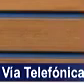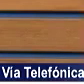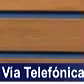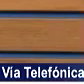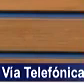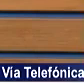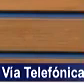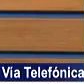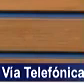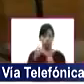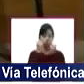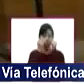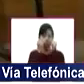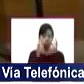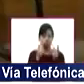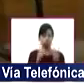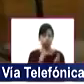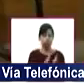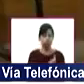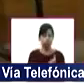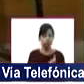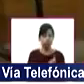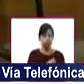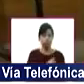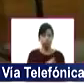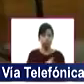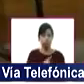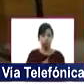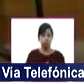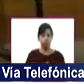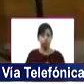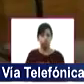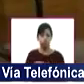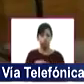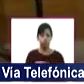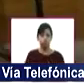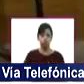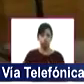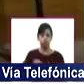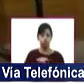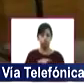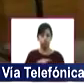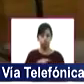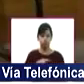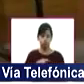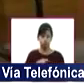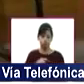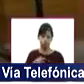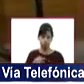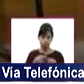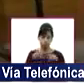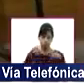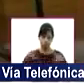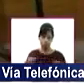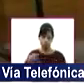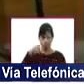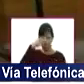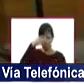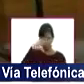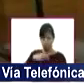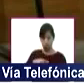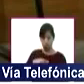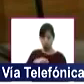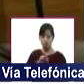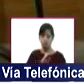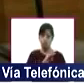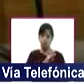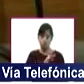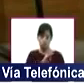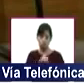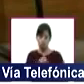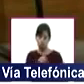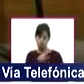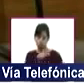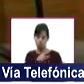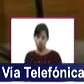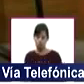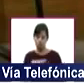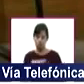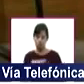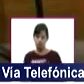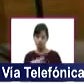400 casos, el margen de error estadístico es de 5% para proporciones. Hubiera bajado a